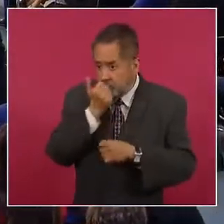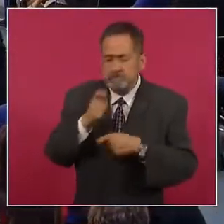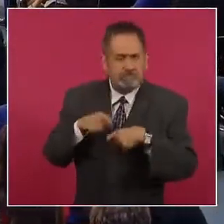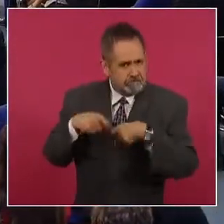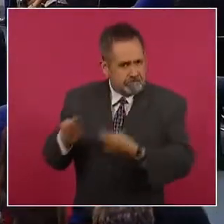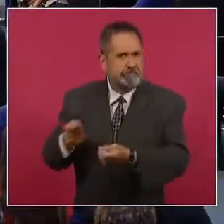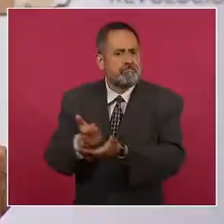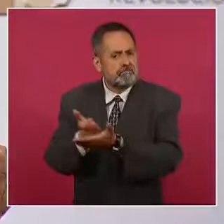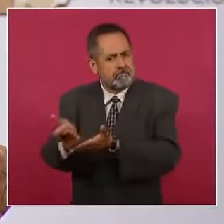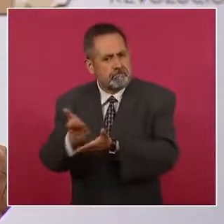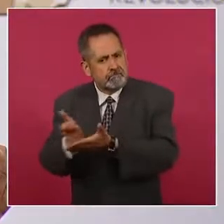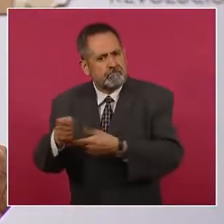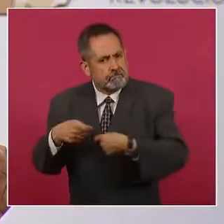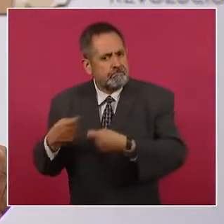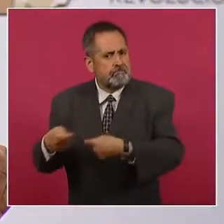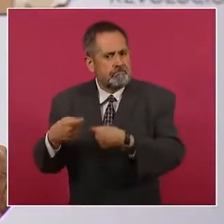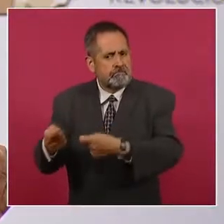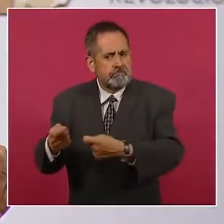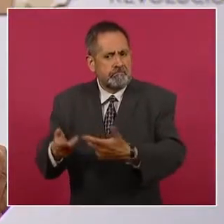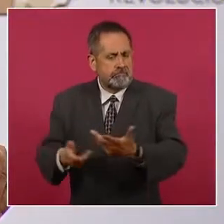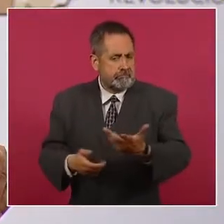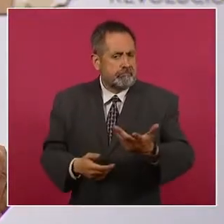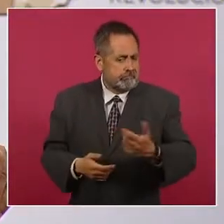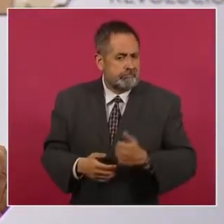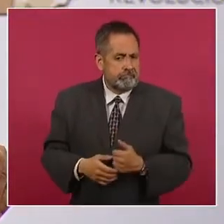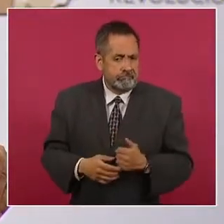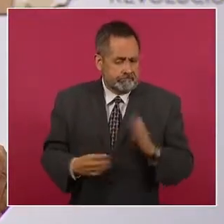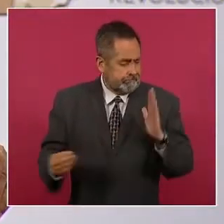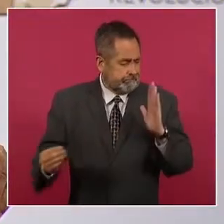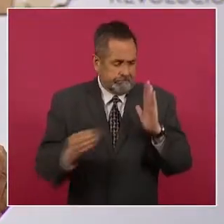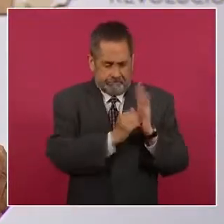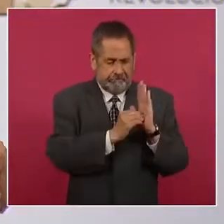Y esto ya está no